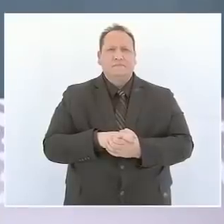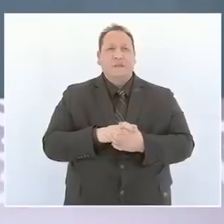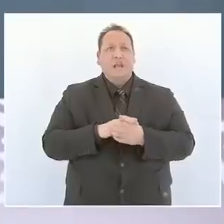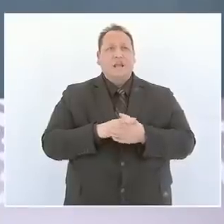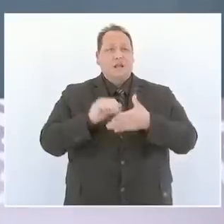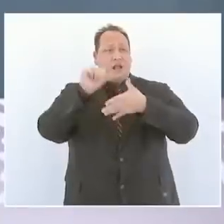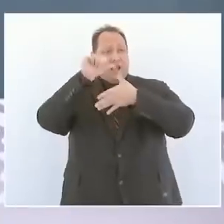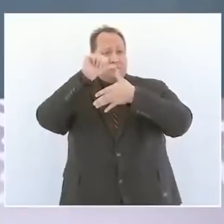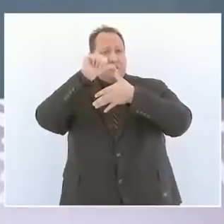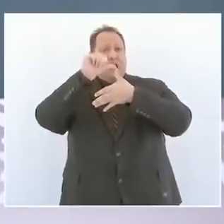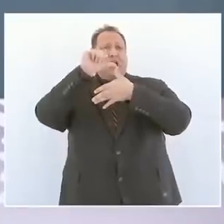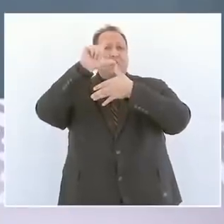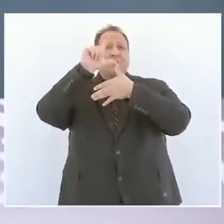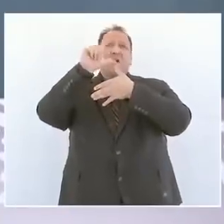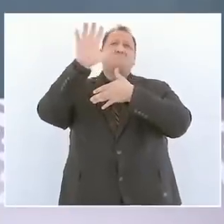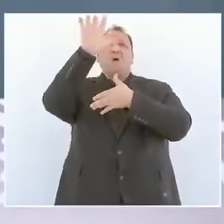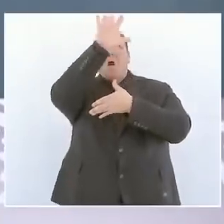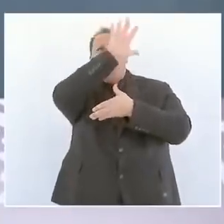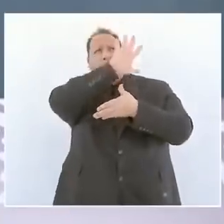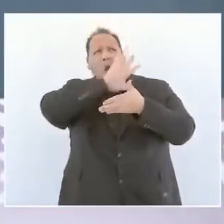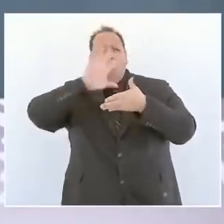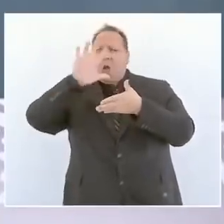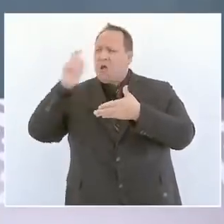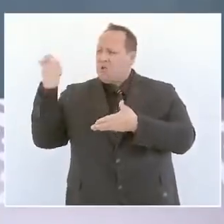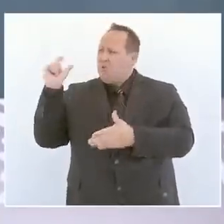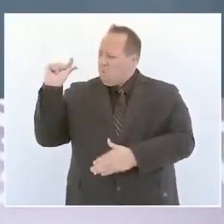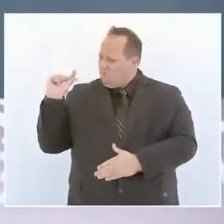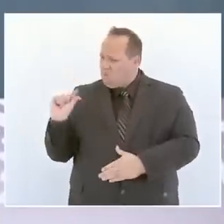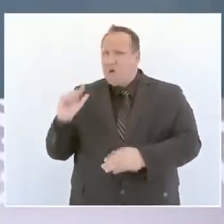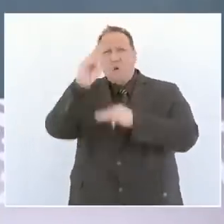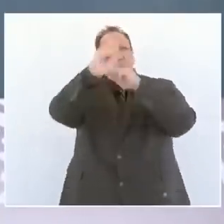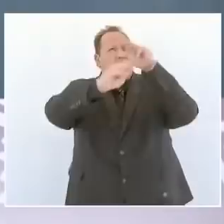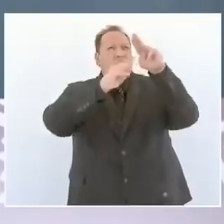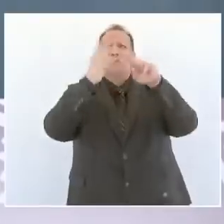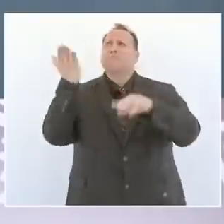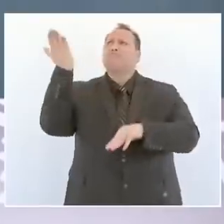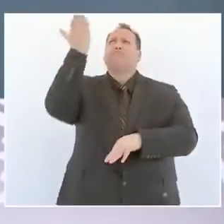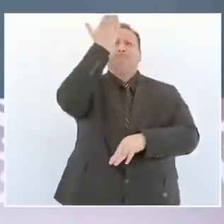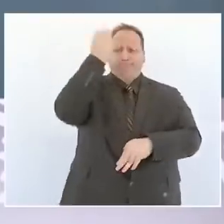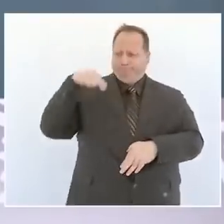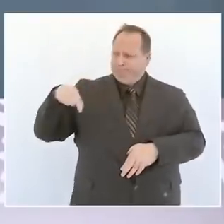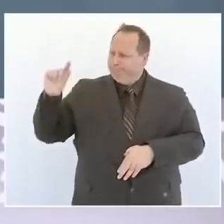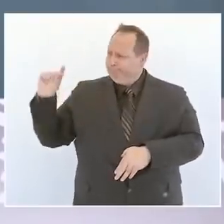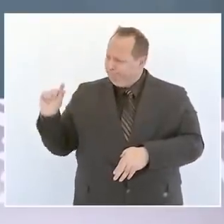América Latina, de los más bajos del mundo.